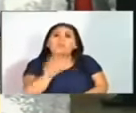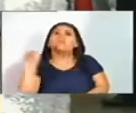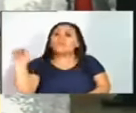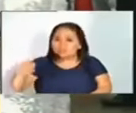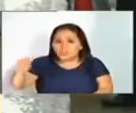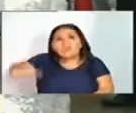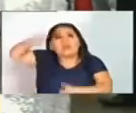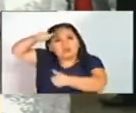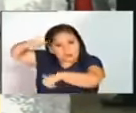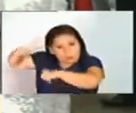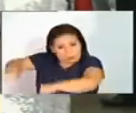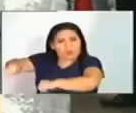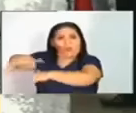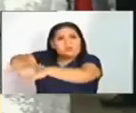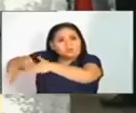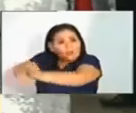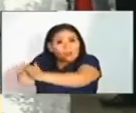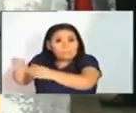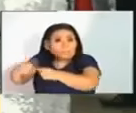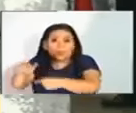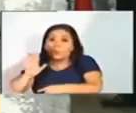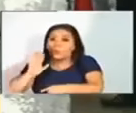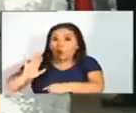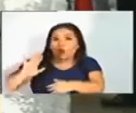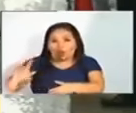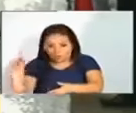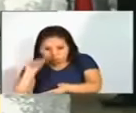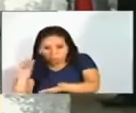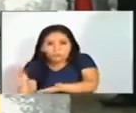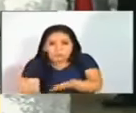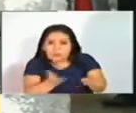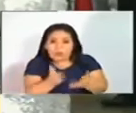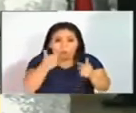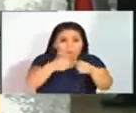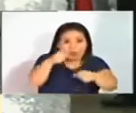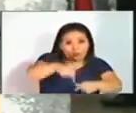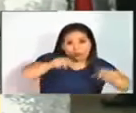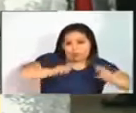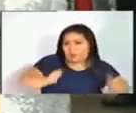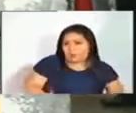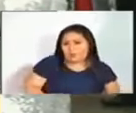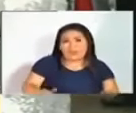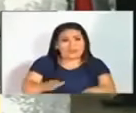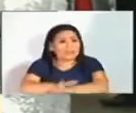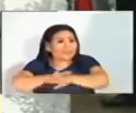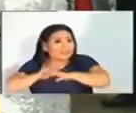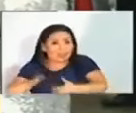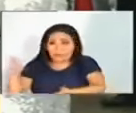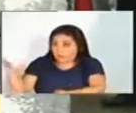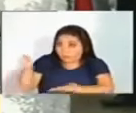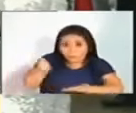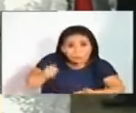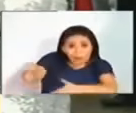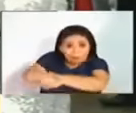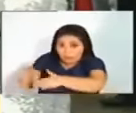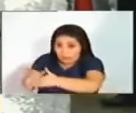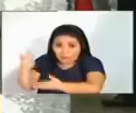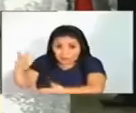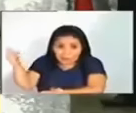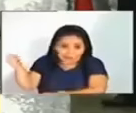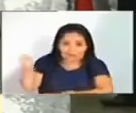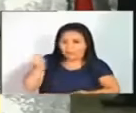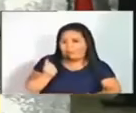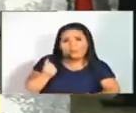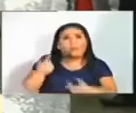la Asamblea aprobó los préstamos, pero nunca los ratificó, y el gobierno hasta este momento no ha recibido un centavo de ninguno de esos préstamos. Sin